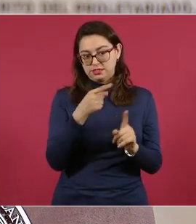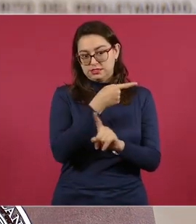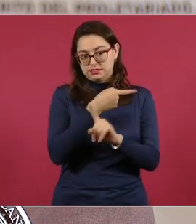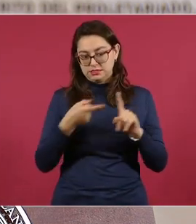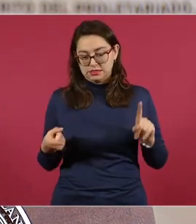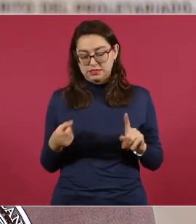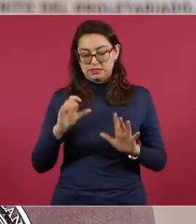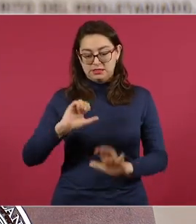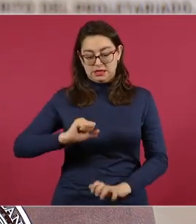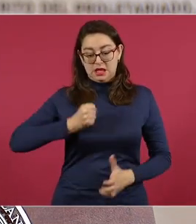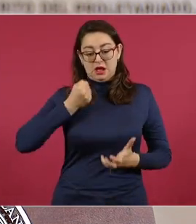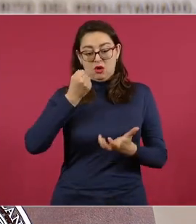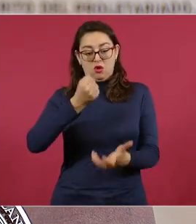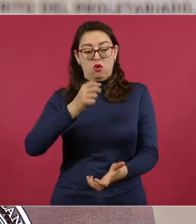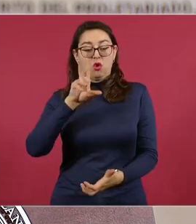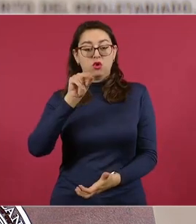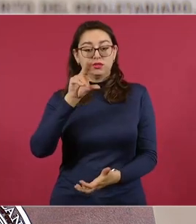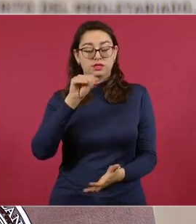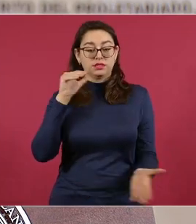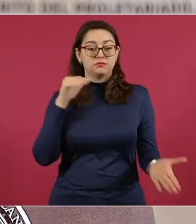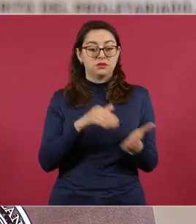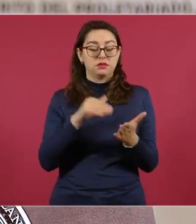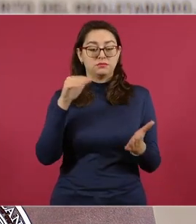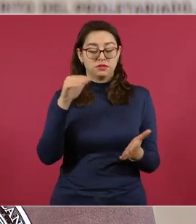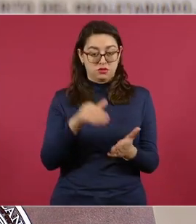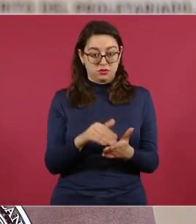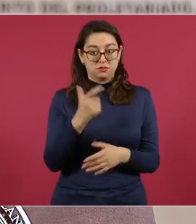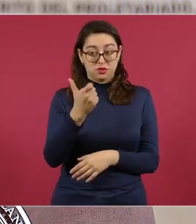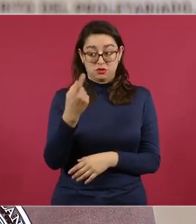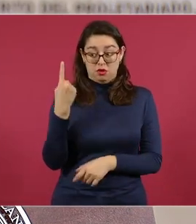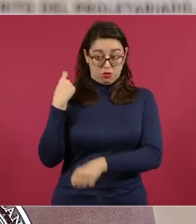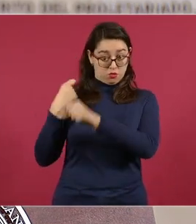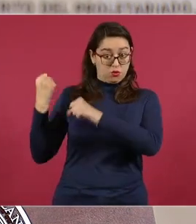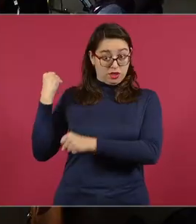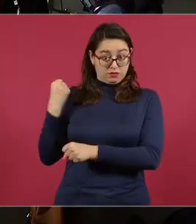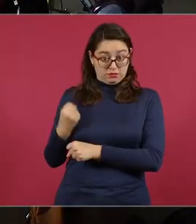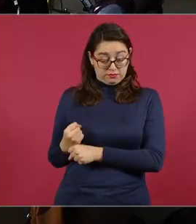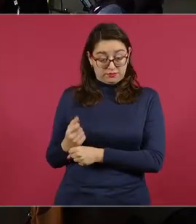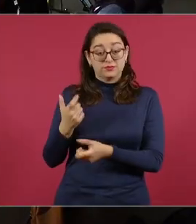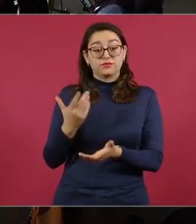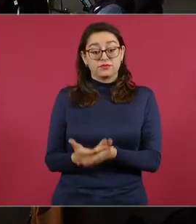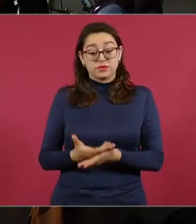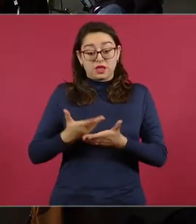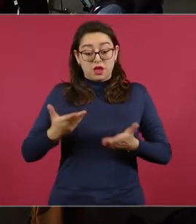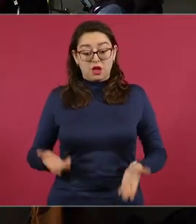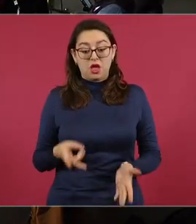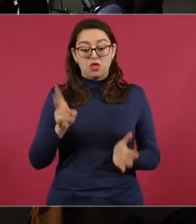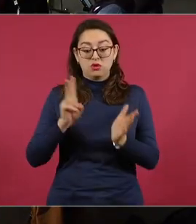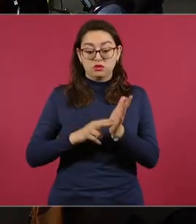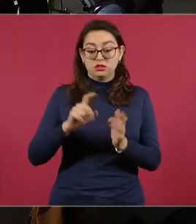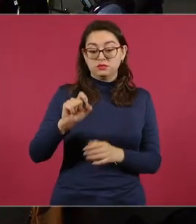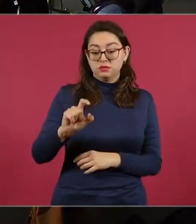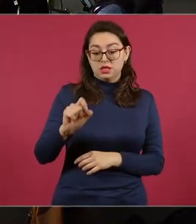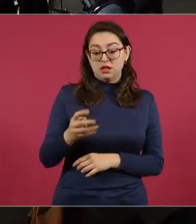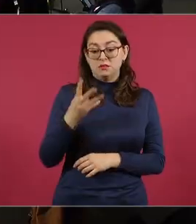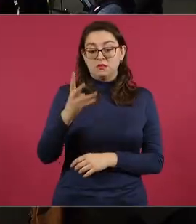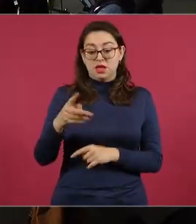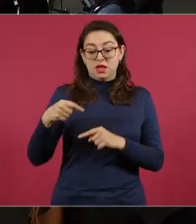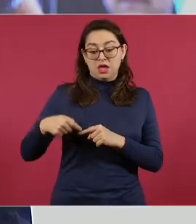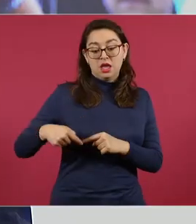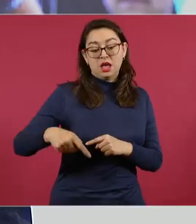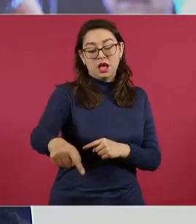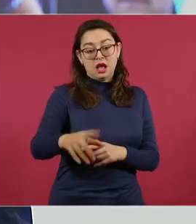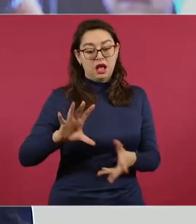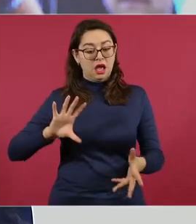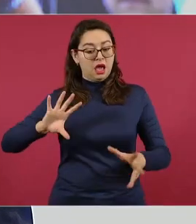más de 80.000 millones de pesos. Para este año 2024, el adelanto de las becas será por el primer semestre del